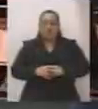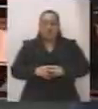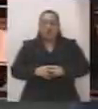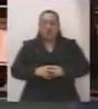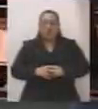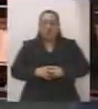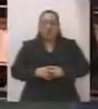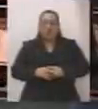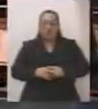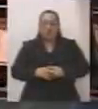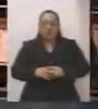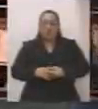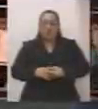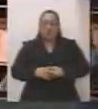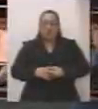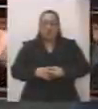Bueno,